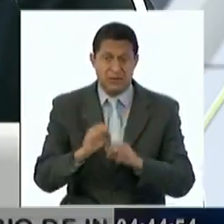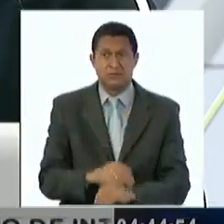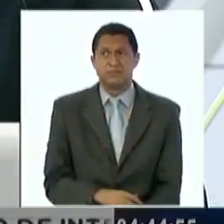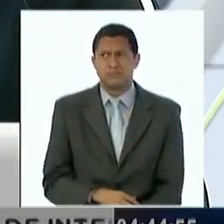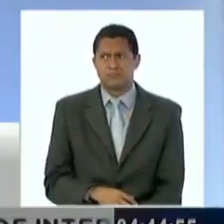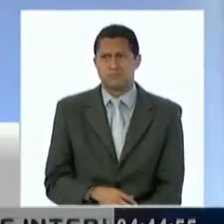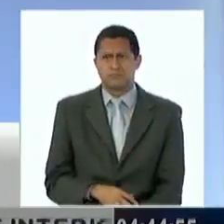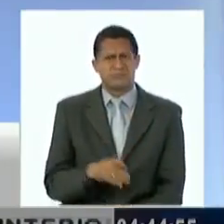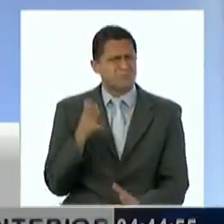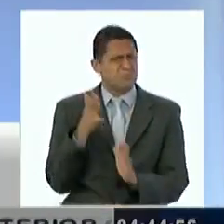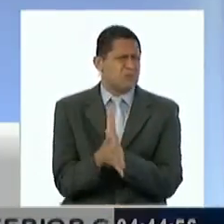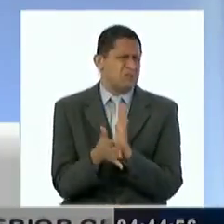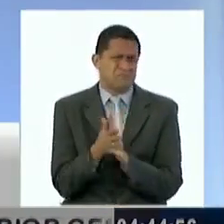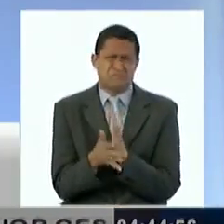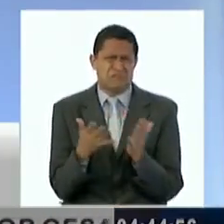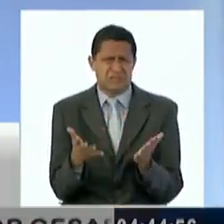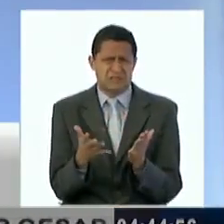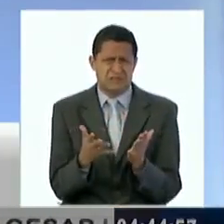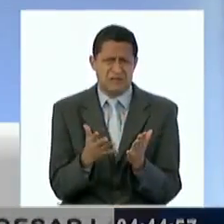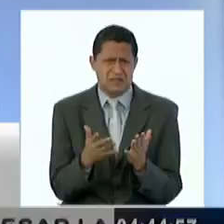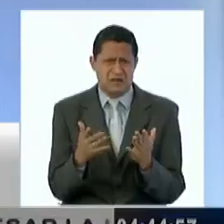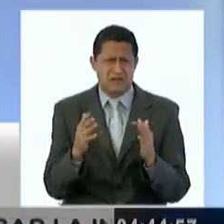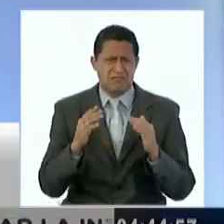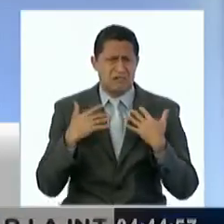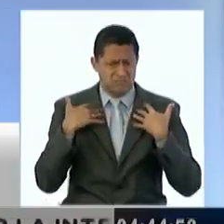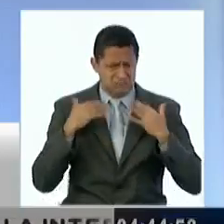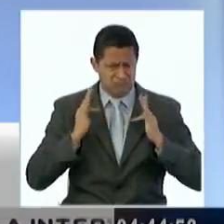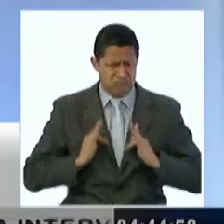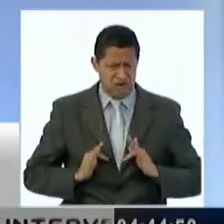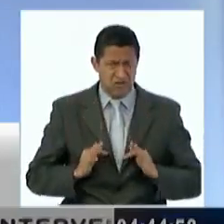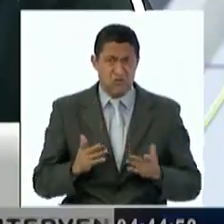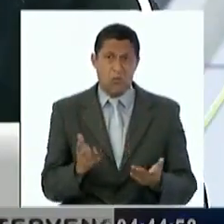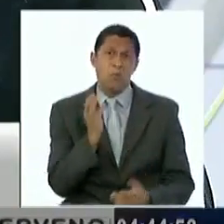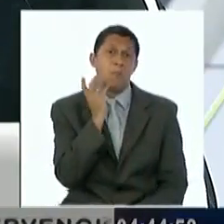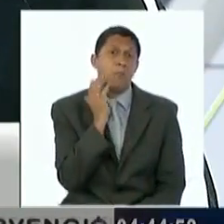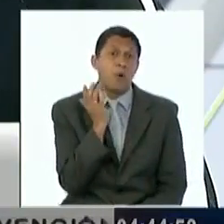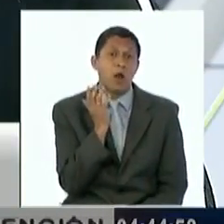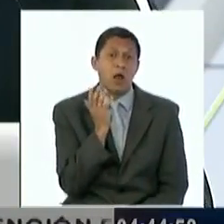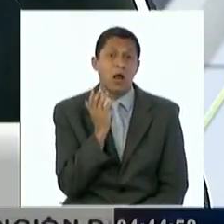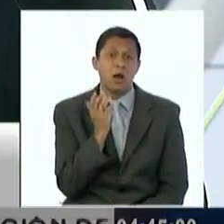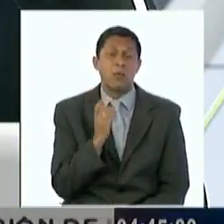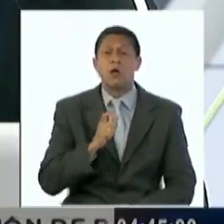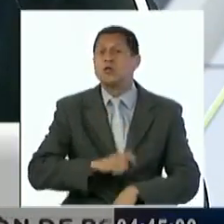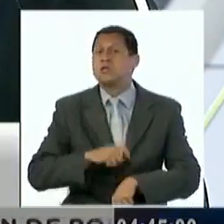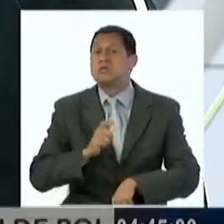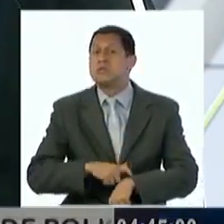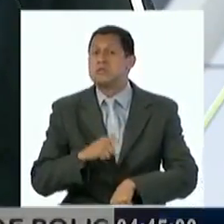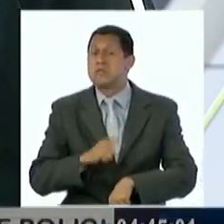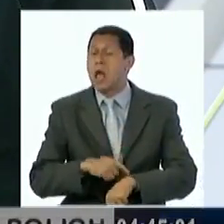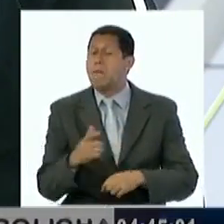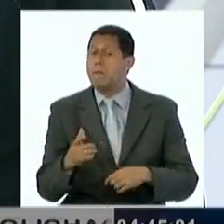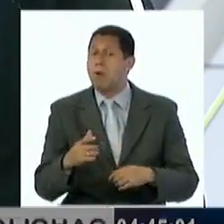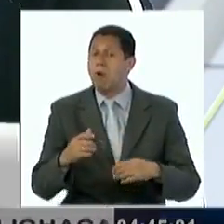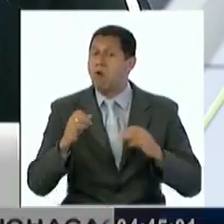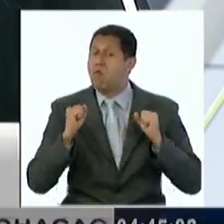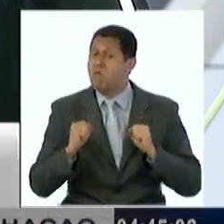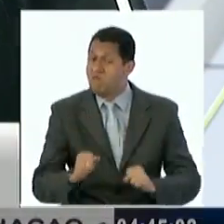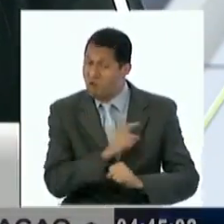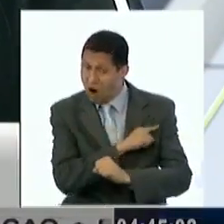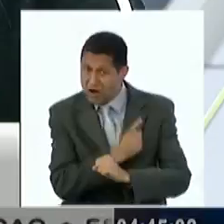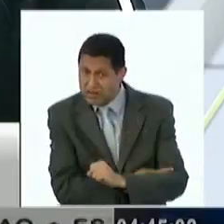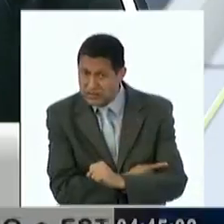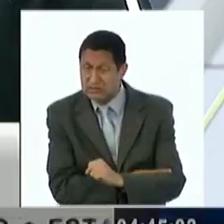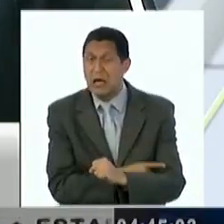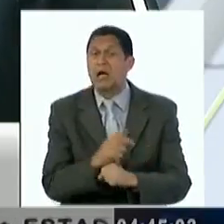a qué nos referimos cuando hablamos de rendimiento físico bueno por ejemplo en cuanto a la duración la intensidad la fuerza